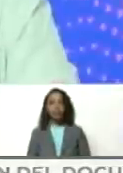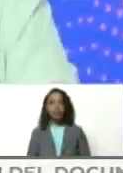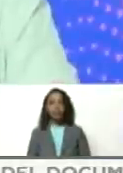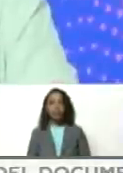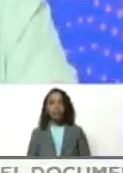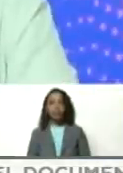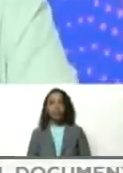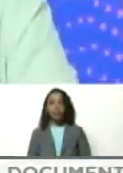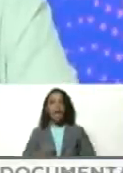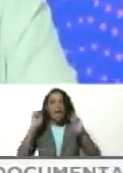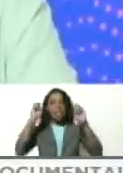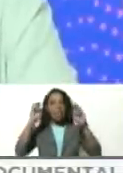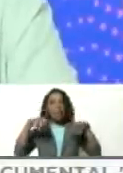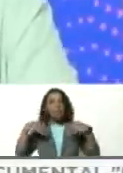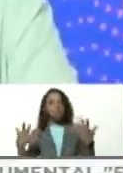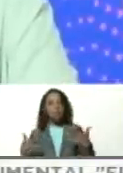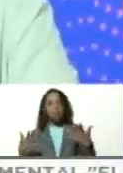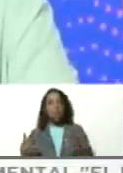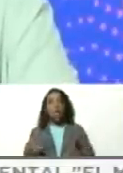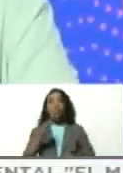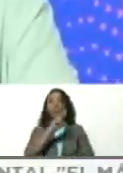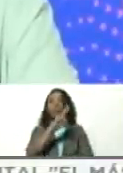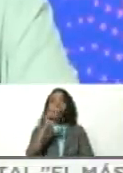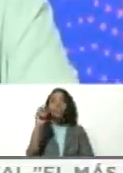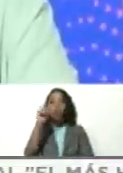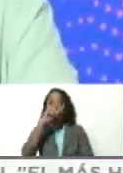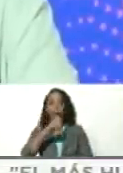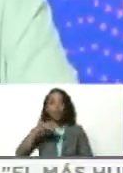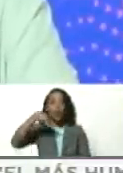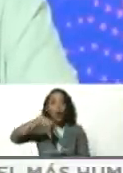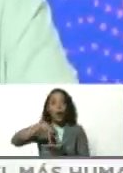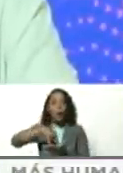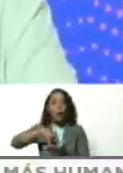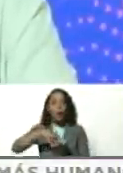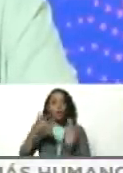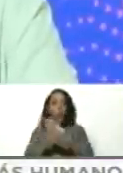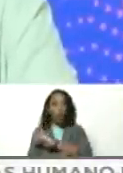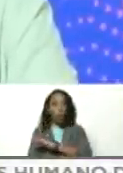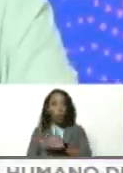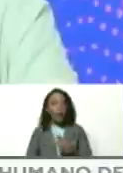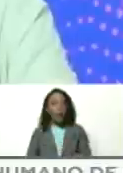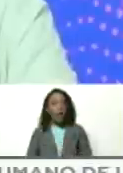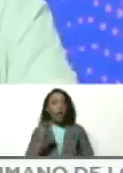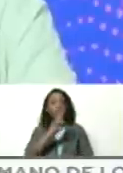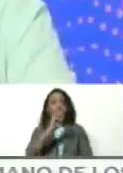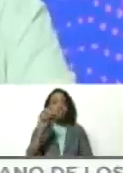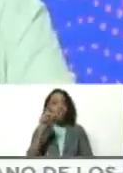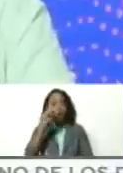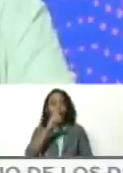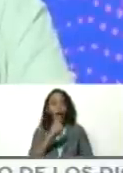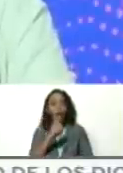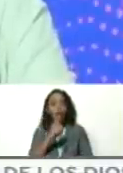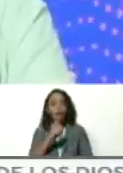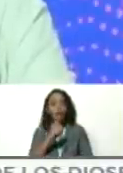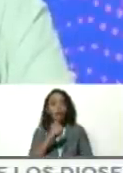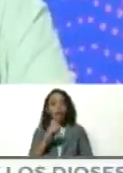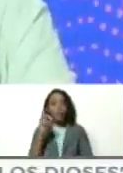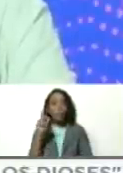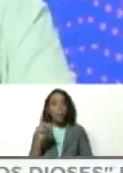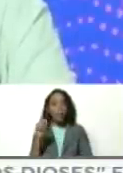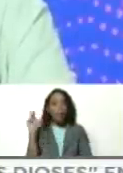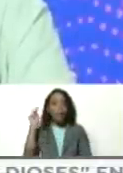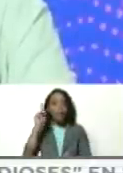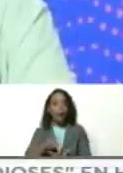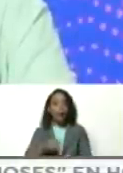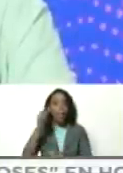Con motivo de los 200 años de Carabobo y los 200 años de la llegada